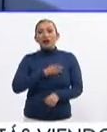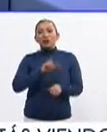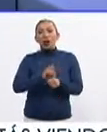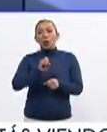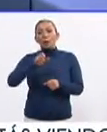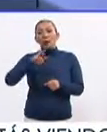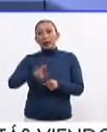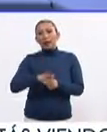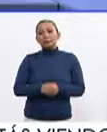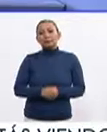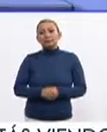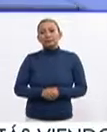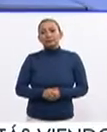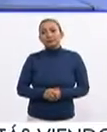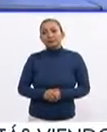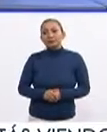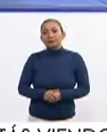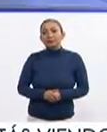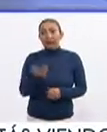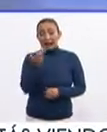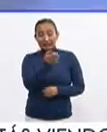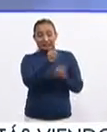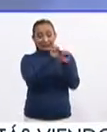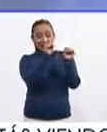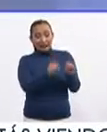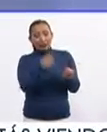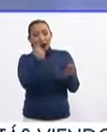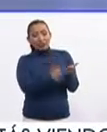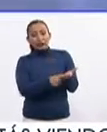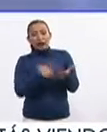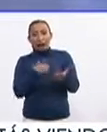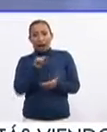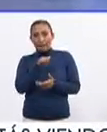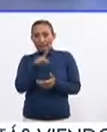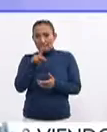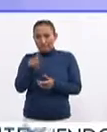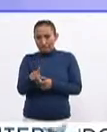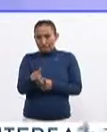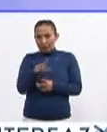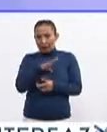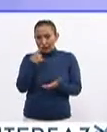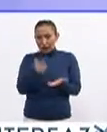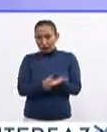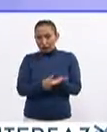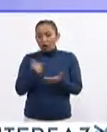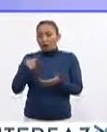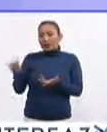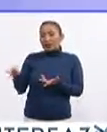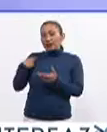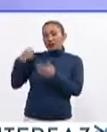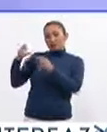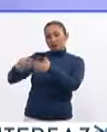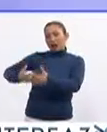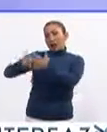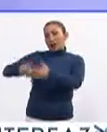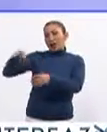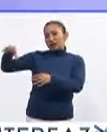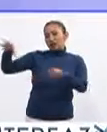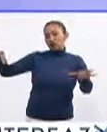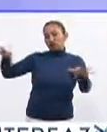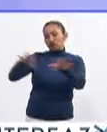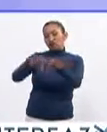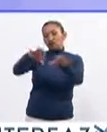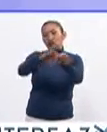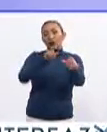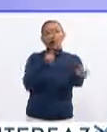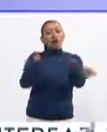días, Omar. Es un sistema que consta en una aplicación web y unos dispositivos que en conjunto nos